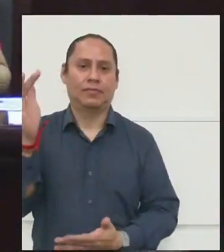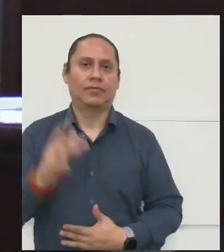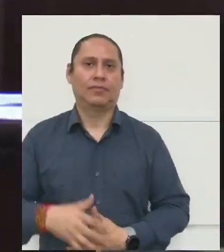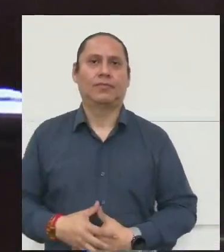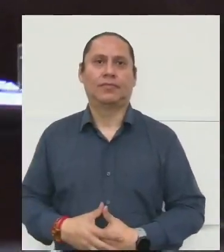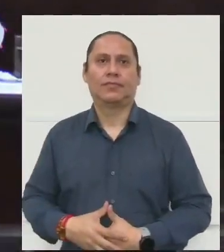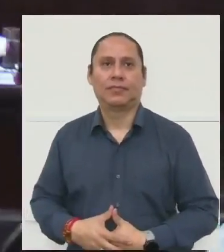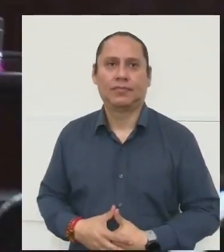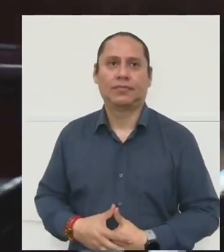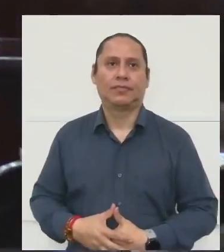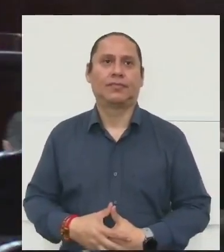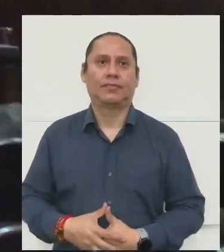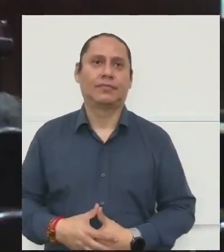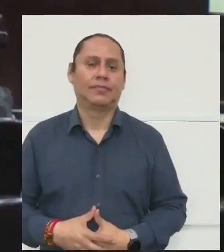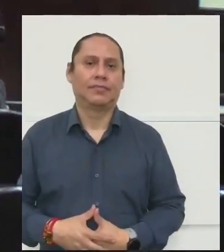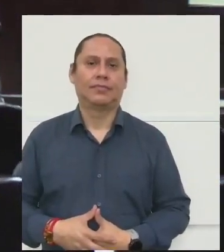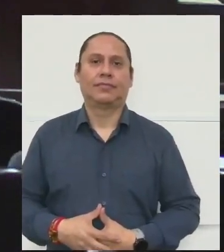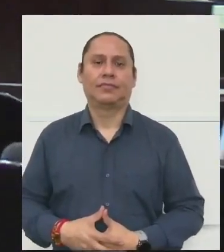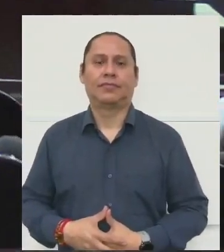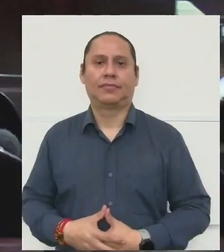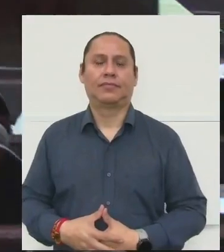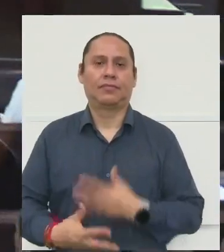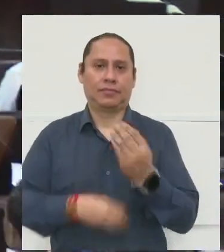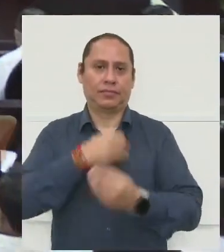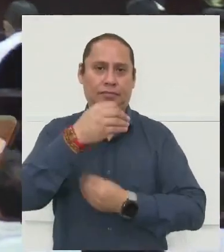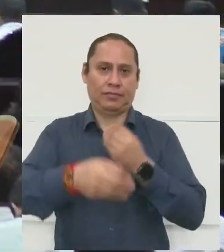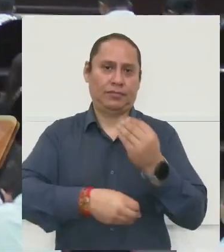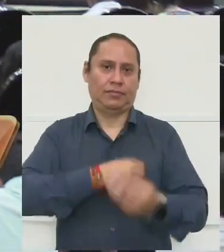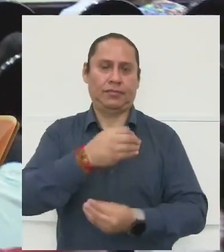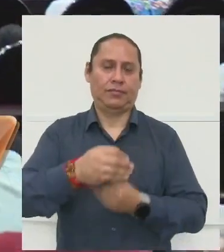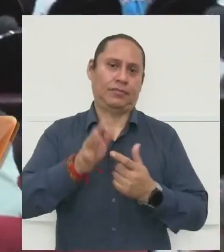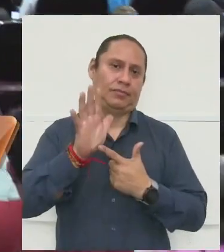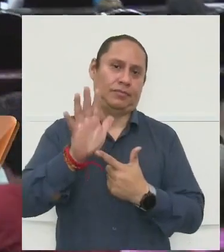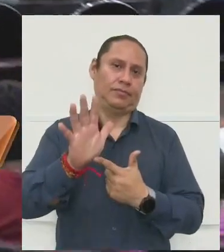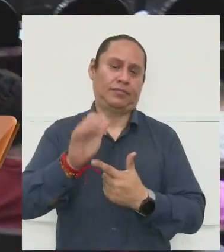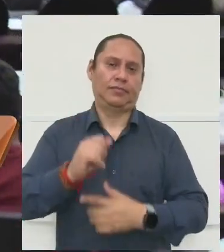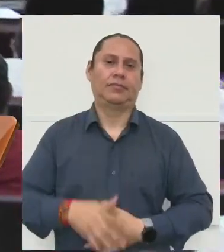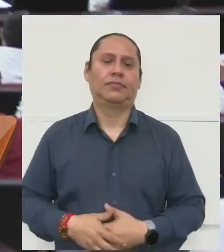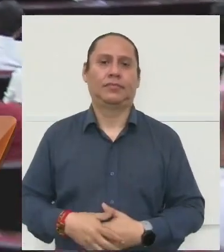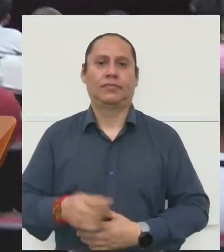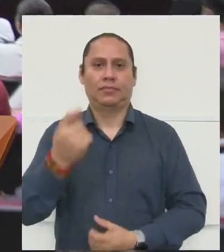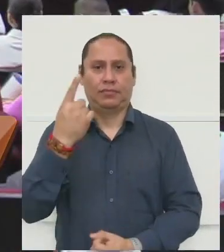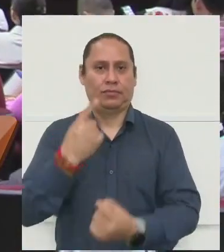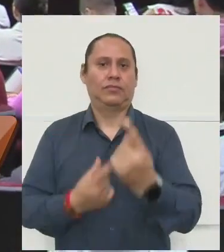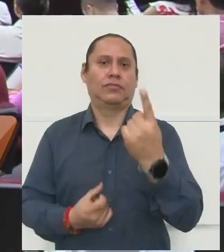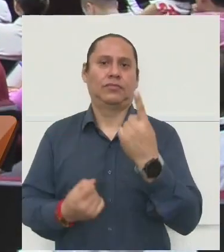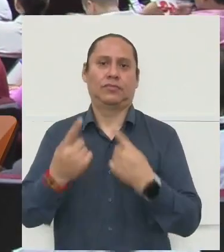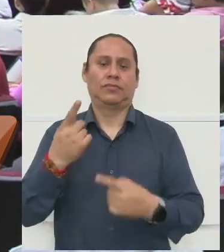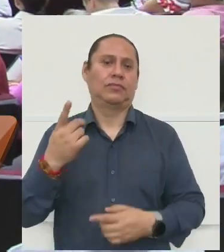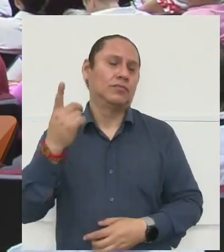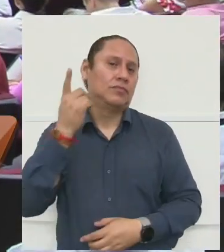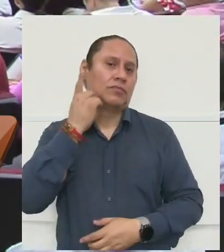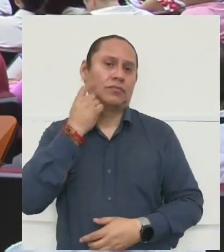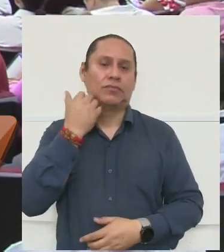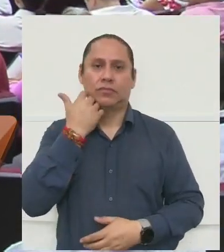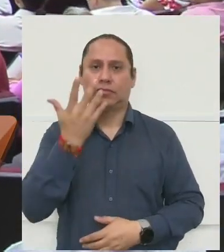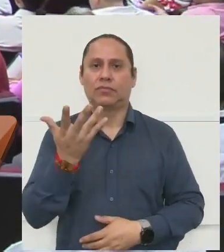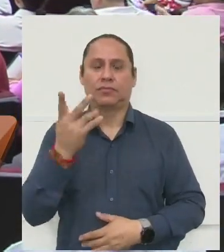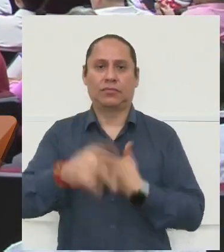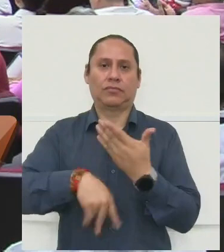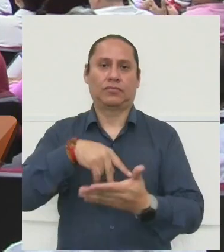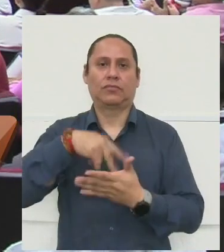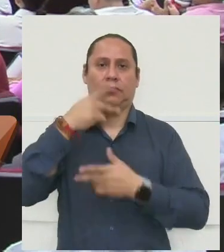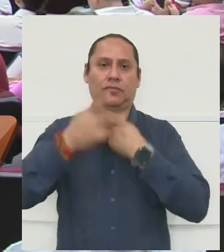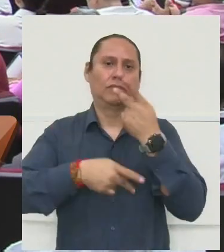diputada secretaria está discusión el dictamen presentado si alguna o alguno de los legisladores